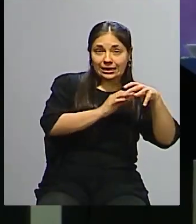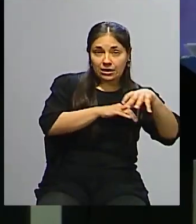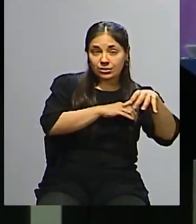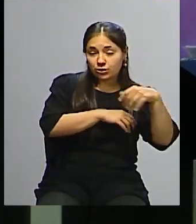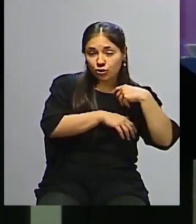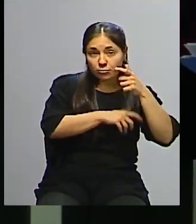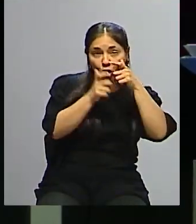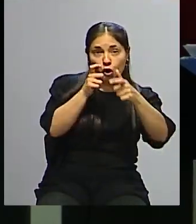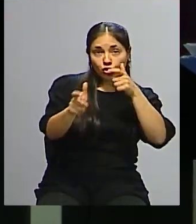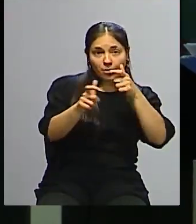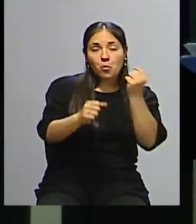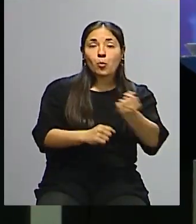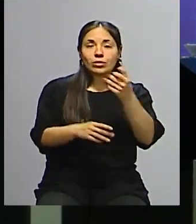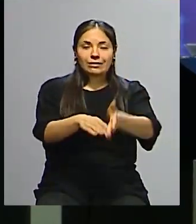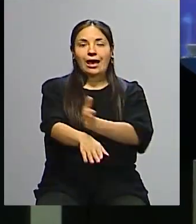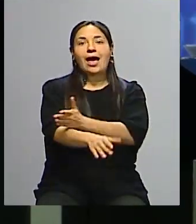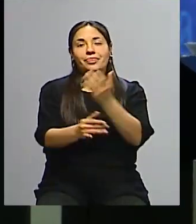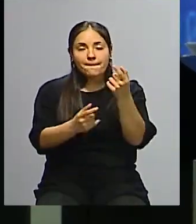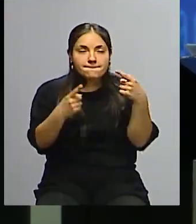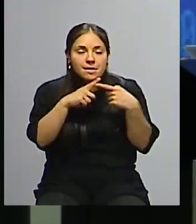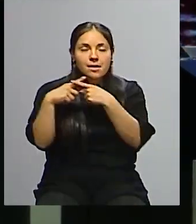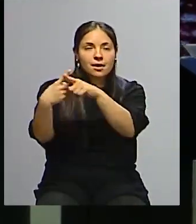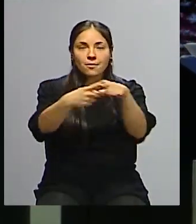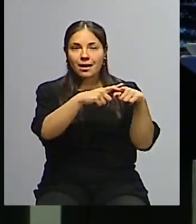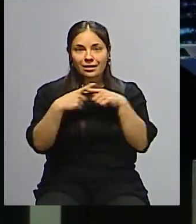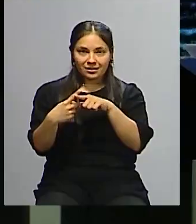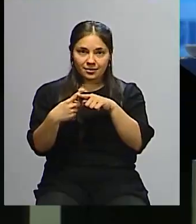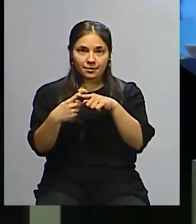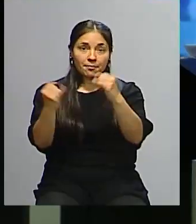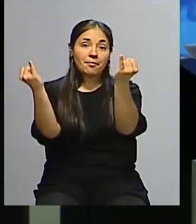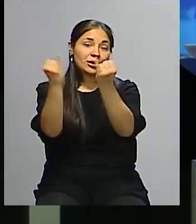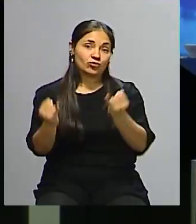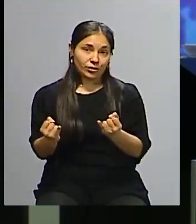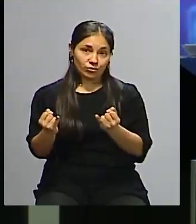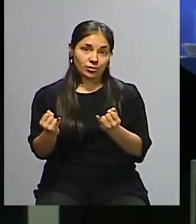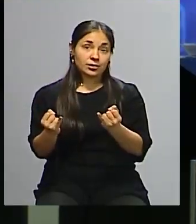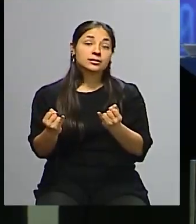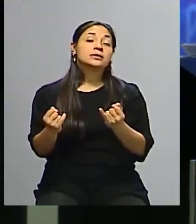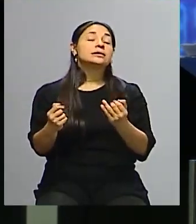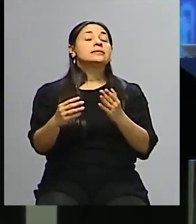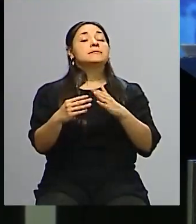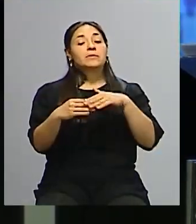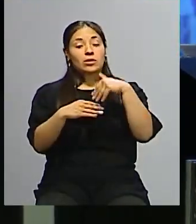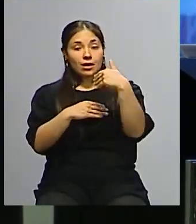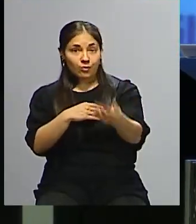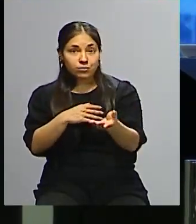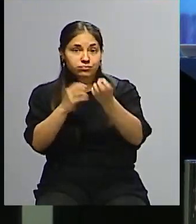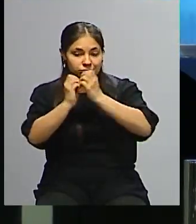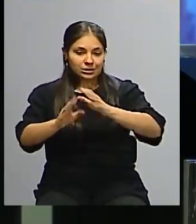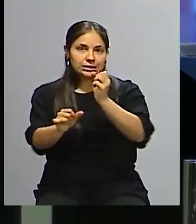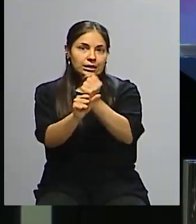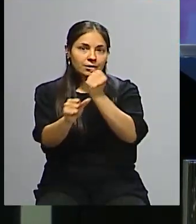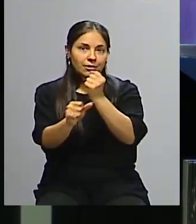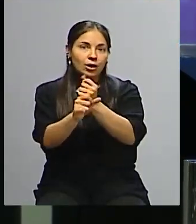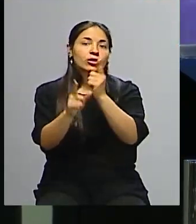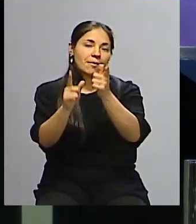debate previo a la aprobación del presupuesto y luego durante el uso, ¿no?, del mismo. ¿Cómo es este esquema